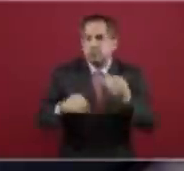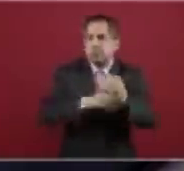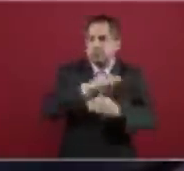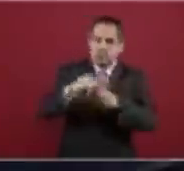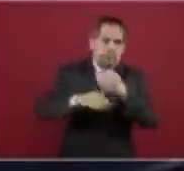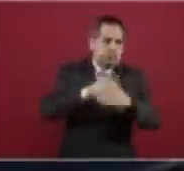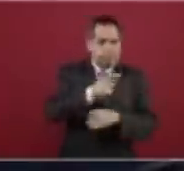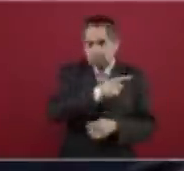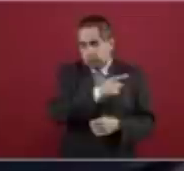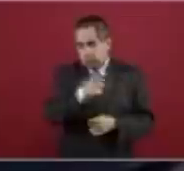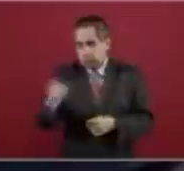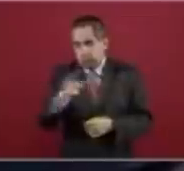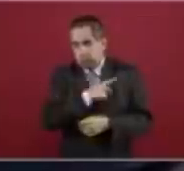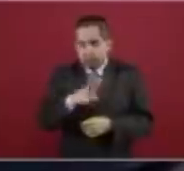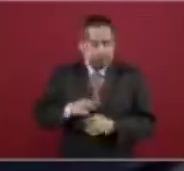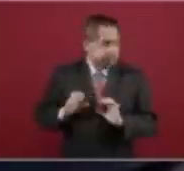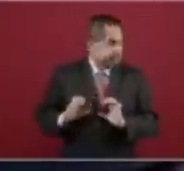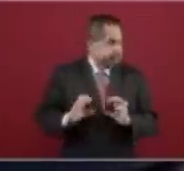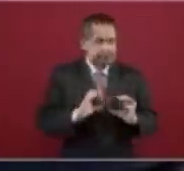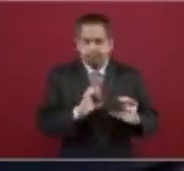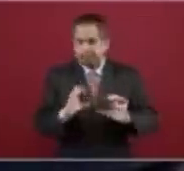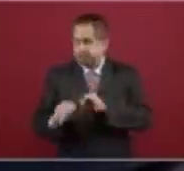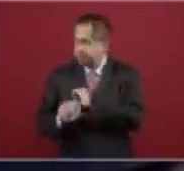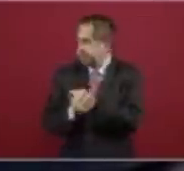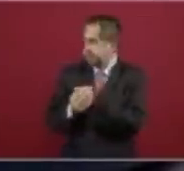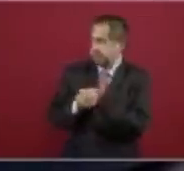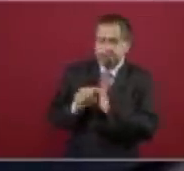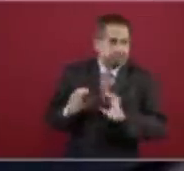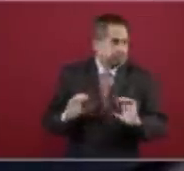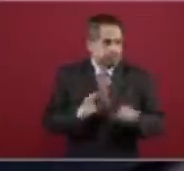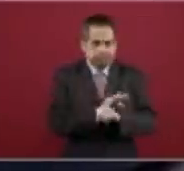todos debemos cuidarnos, protegernos,